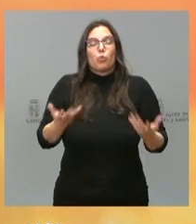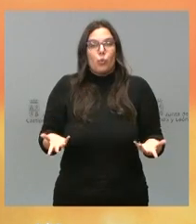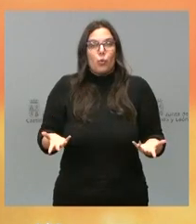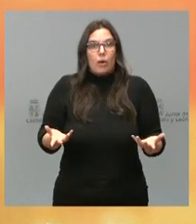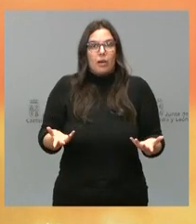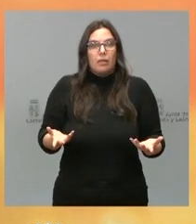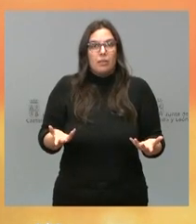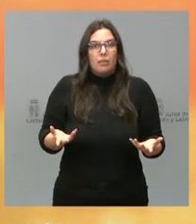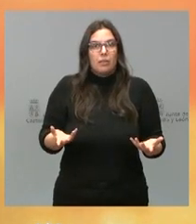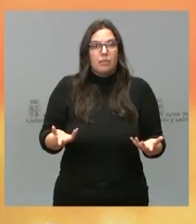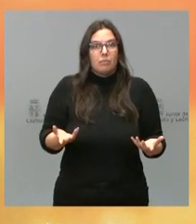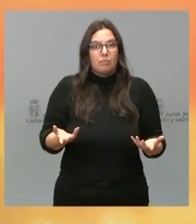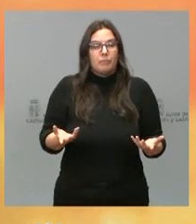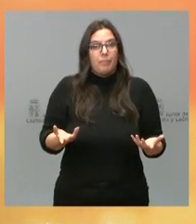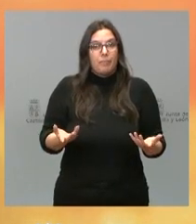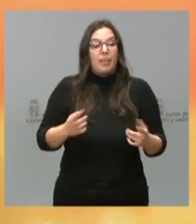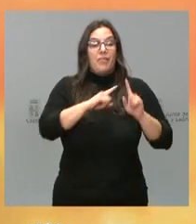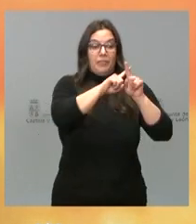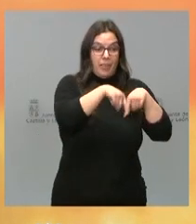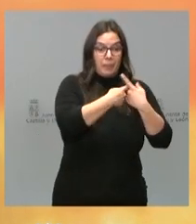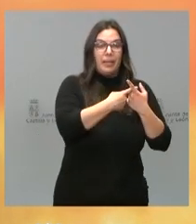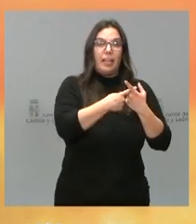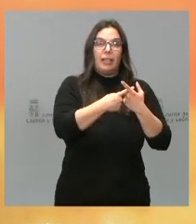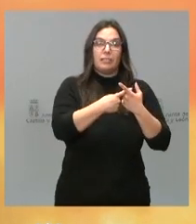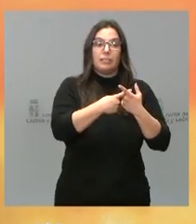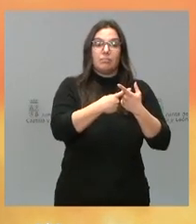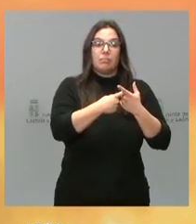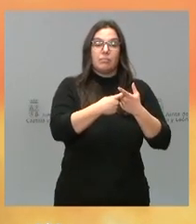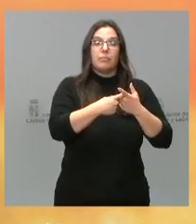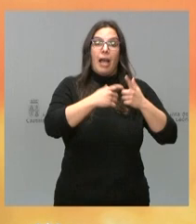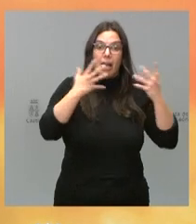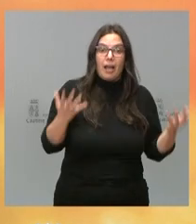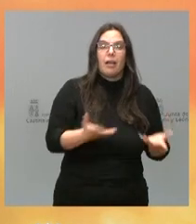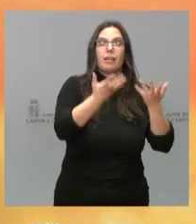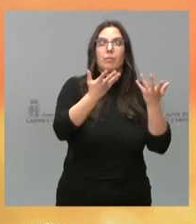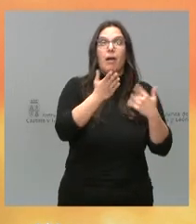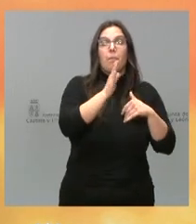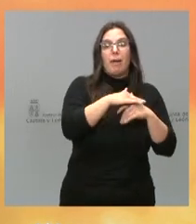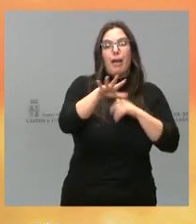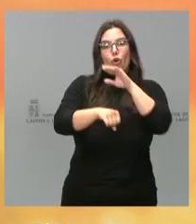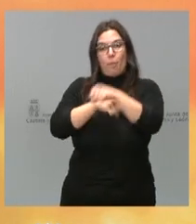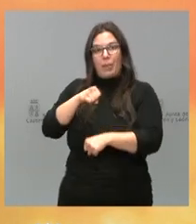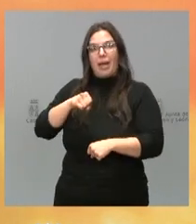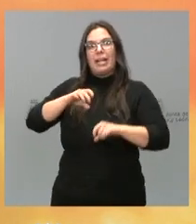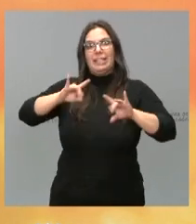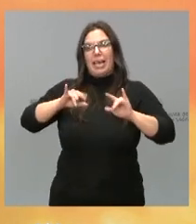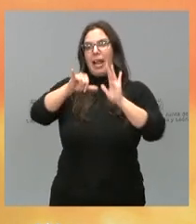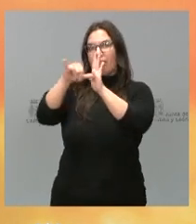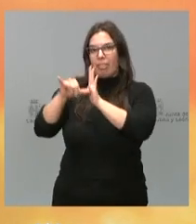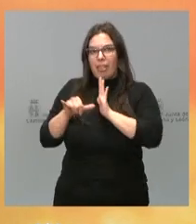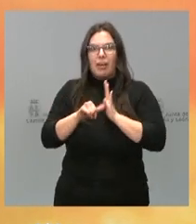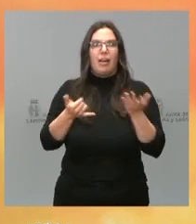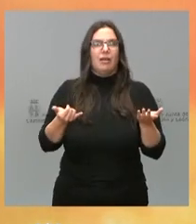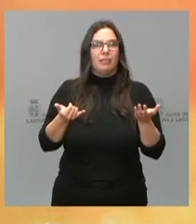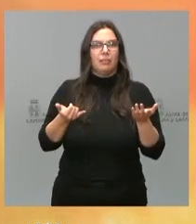implicar a las familias que reciben este dinero la junta de Castilla y León a que consuman en proximidad a